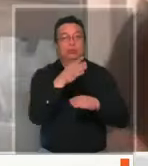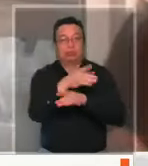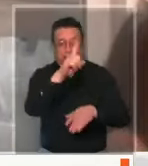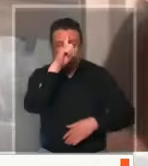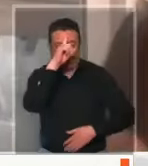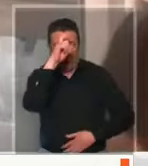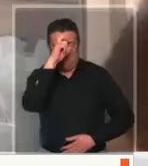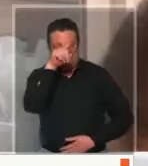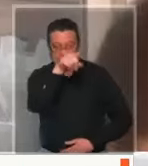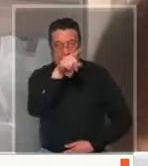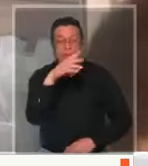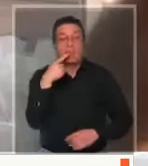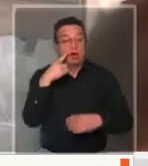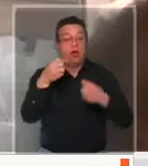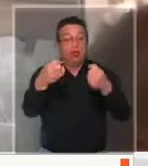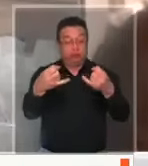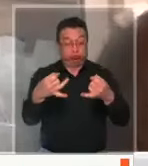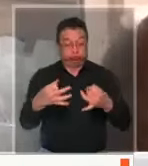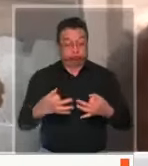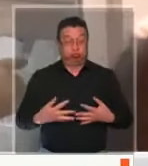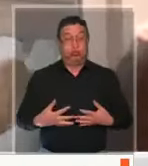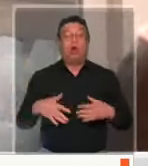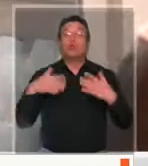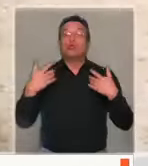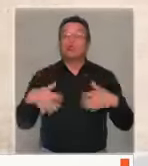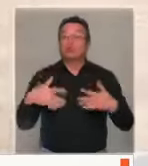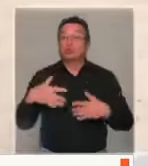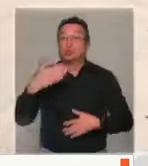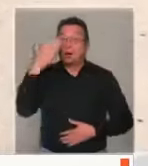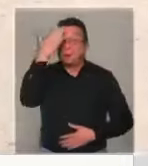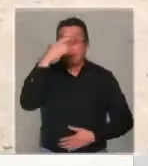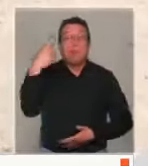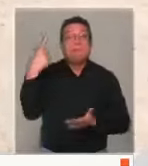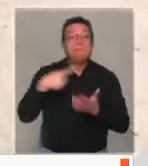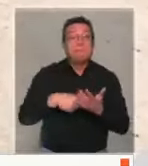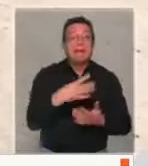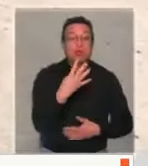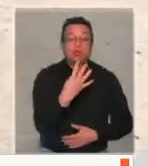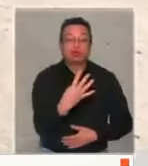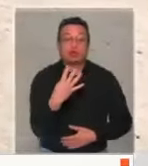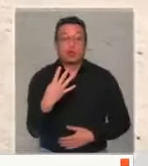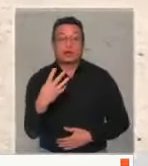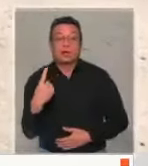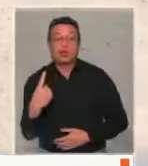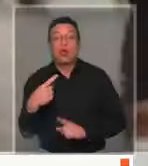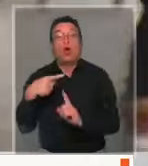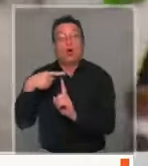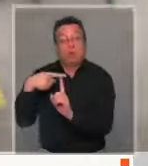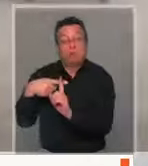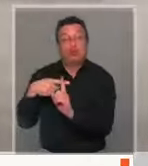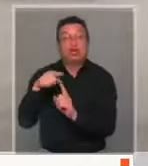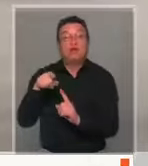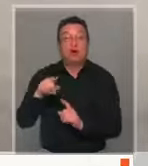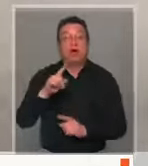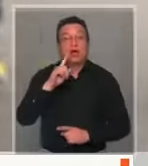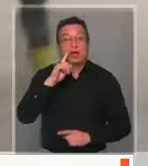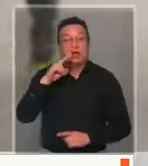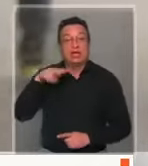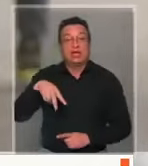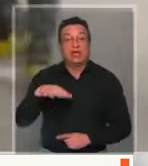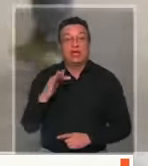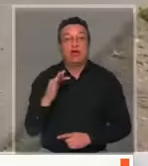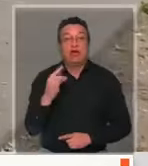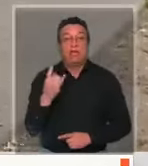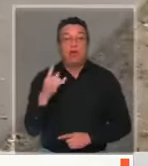médicos. Incluso hay unas cifras bastante complicadas porque 1.441 personas dieron positivo a la influenza tipo A entre